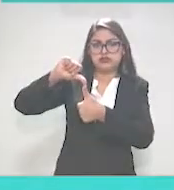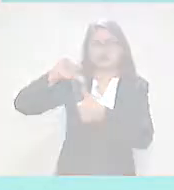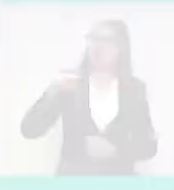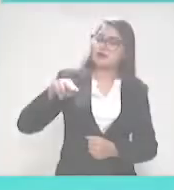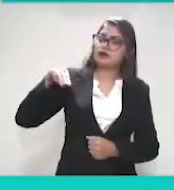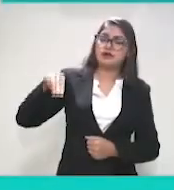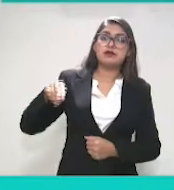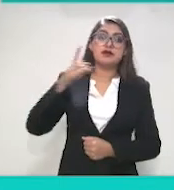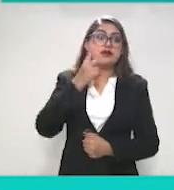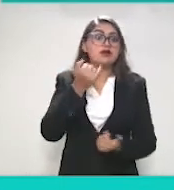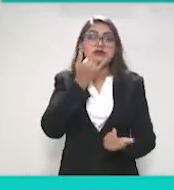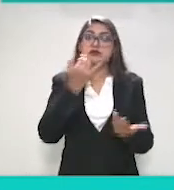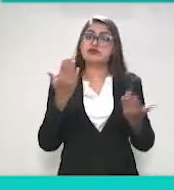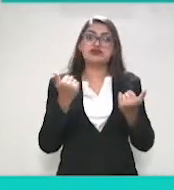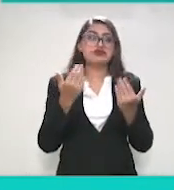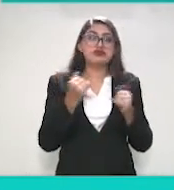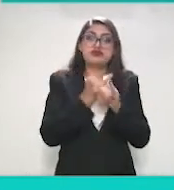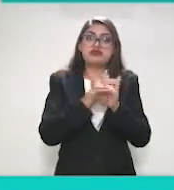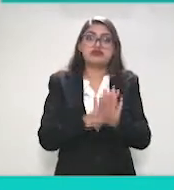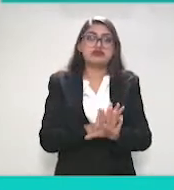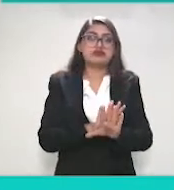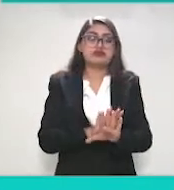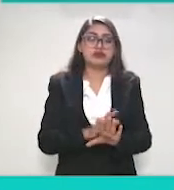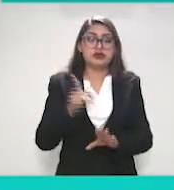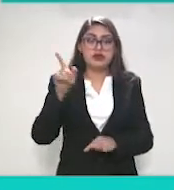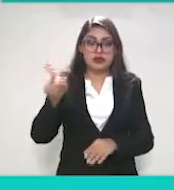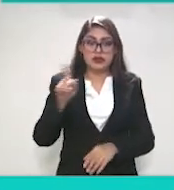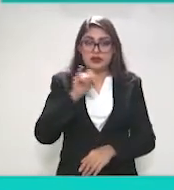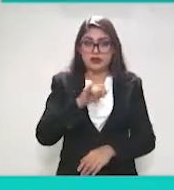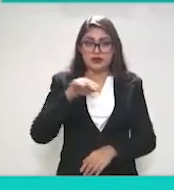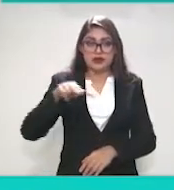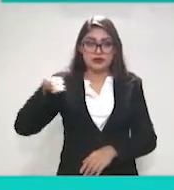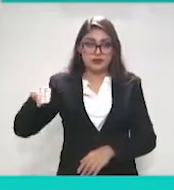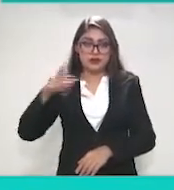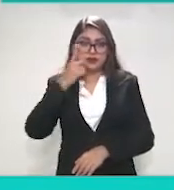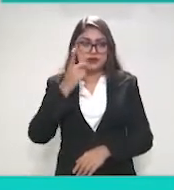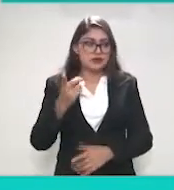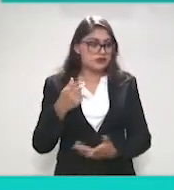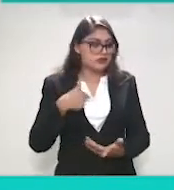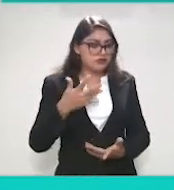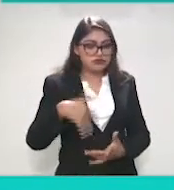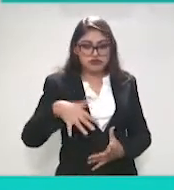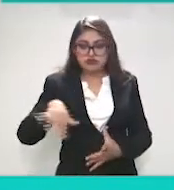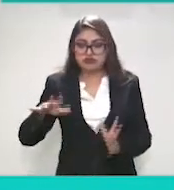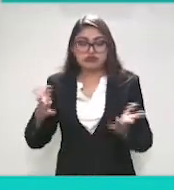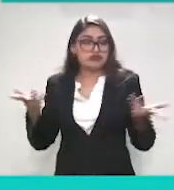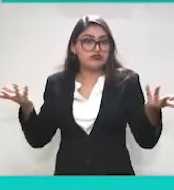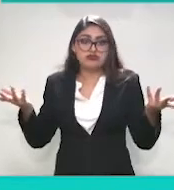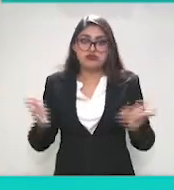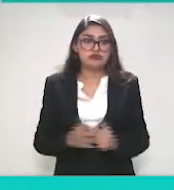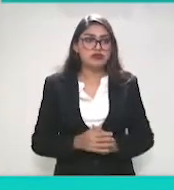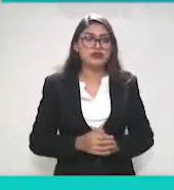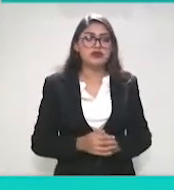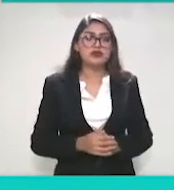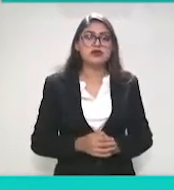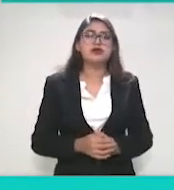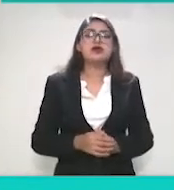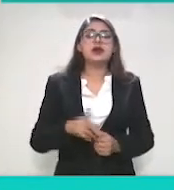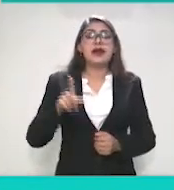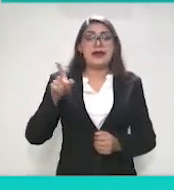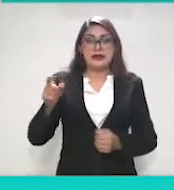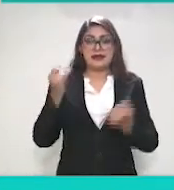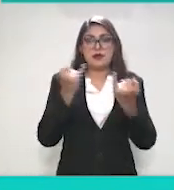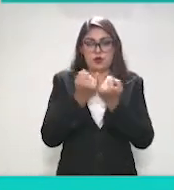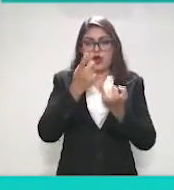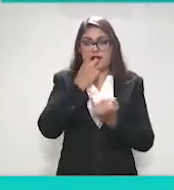el estudio nacional de migración dijo no haber encontrado la información pedida o reclamar y dijo